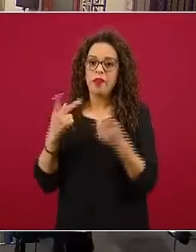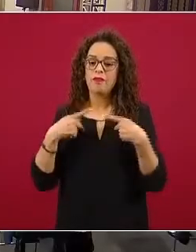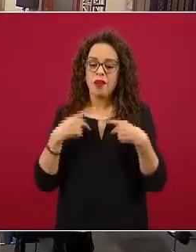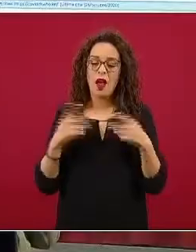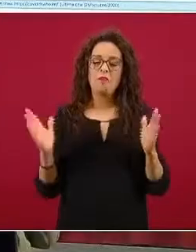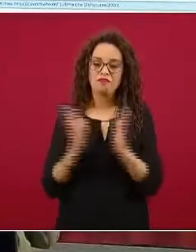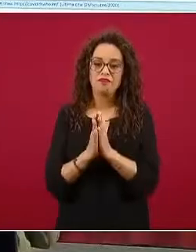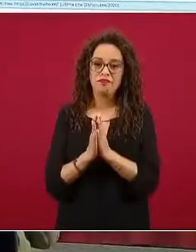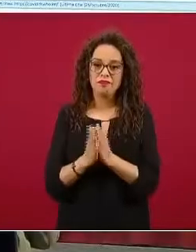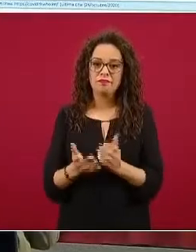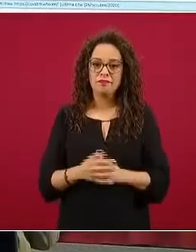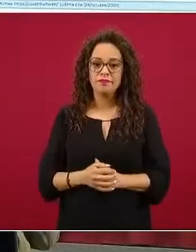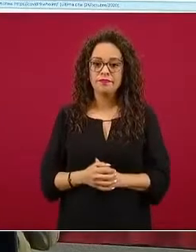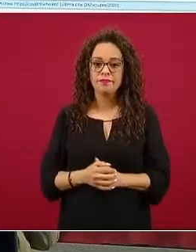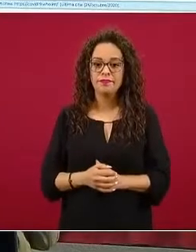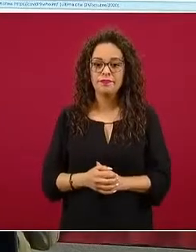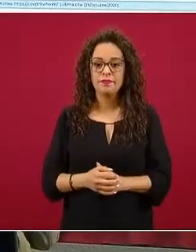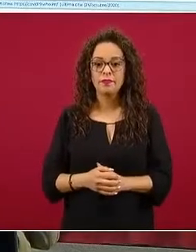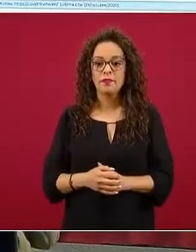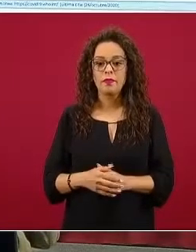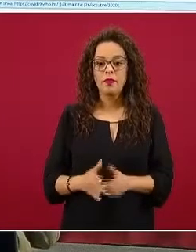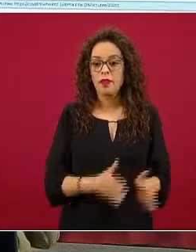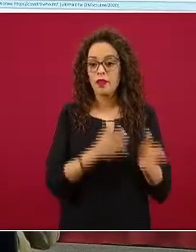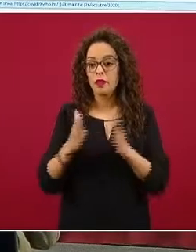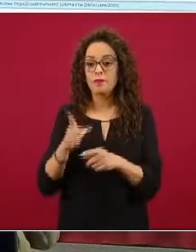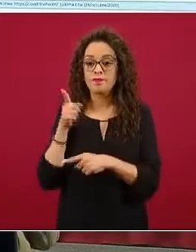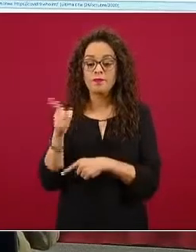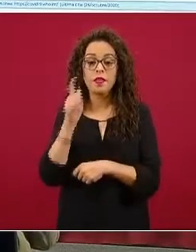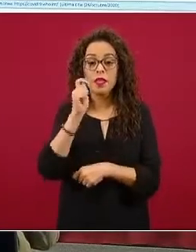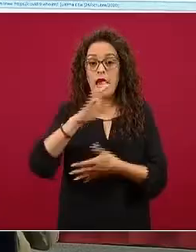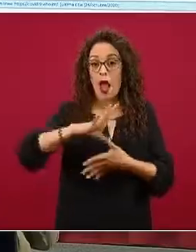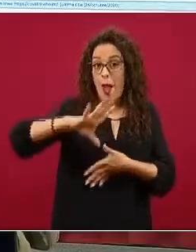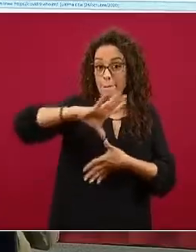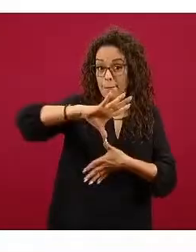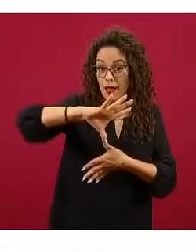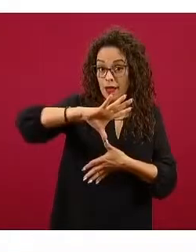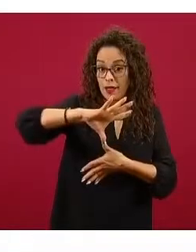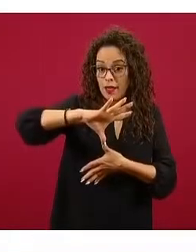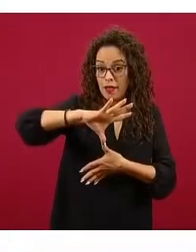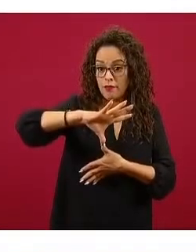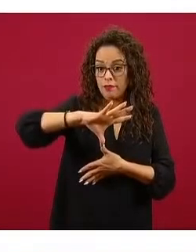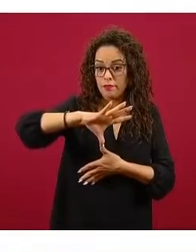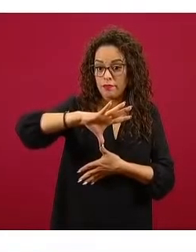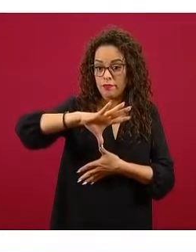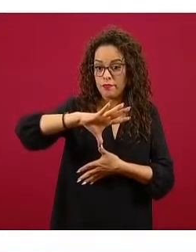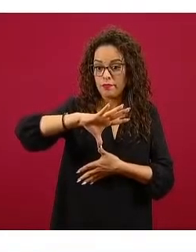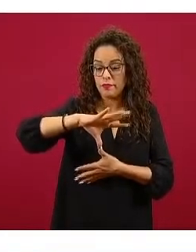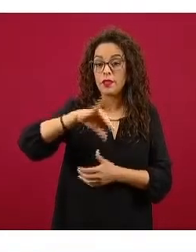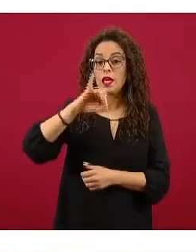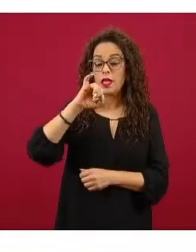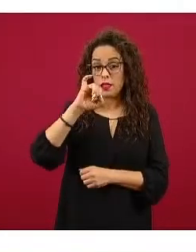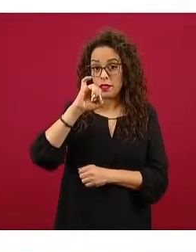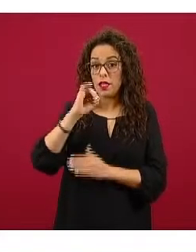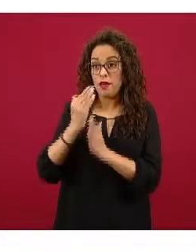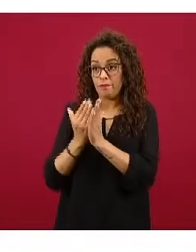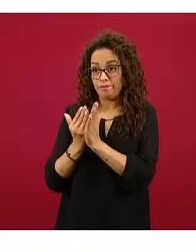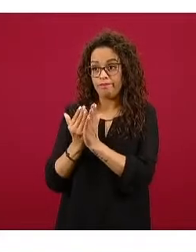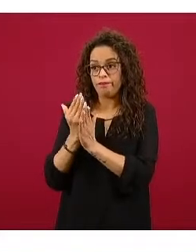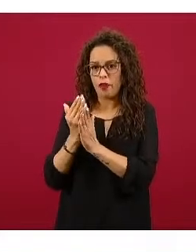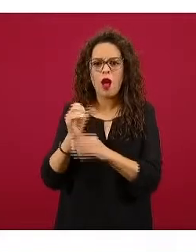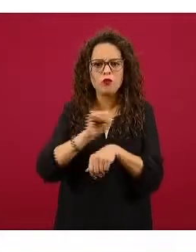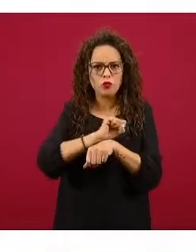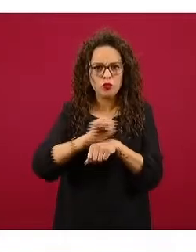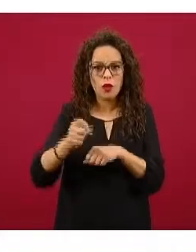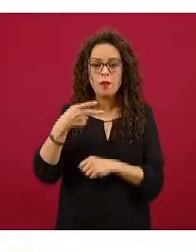siguientes semanas. En el caso de América, sí hemos tenido una tendencia, aunque ligera, pero sí descendente en la